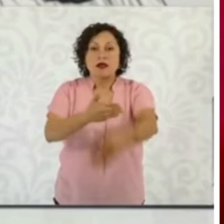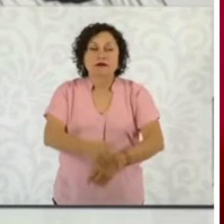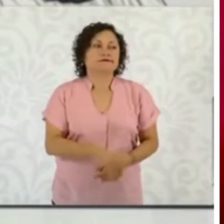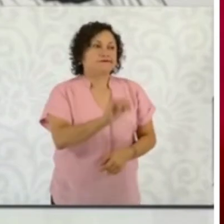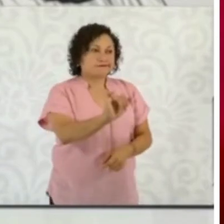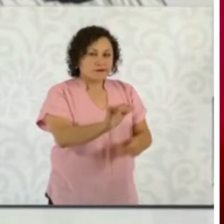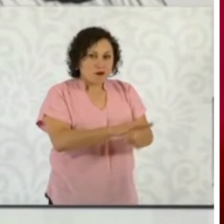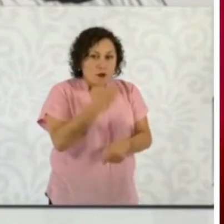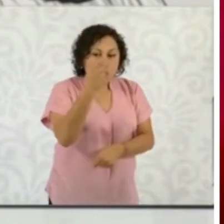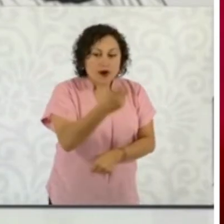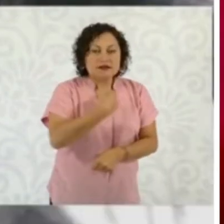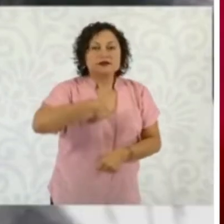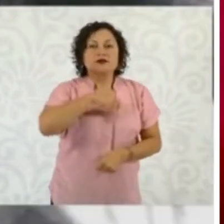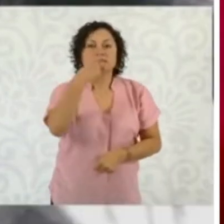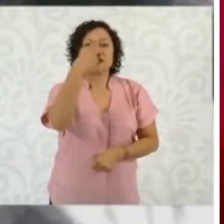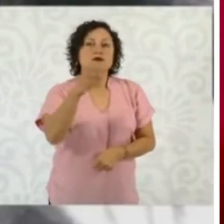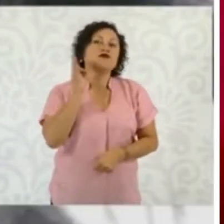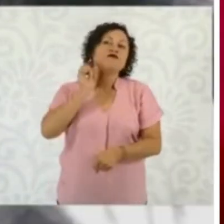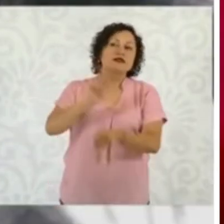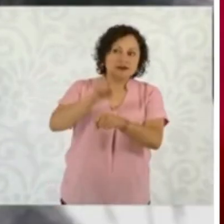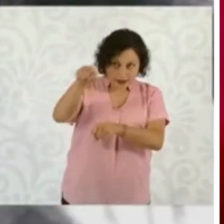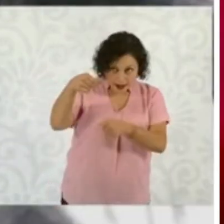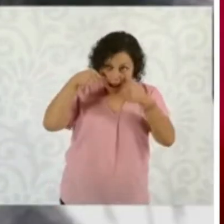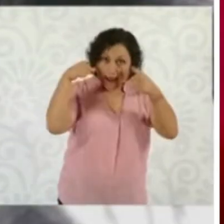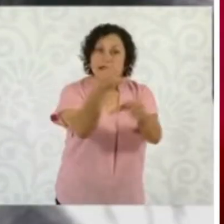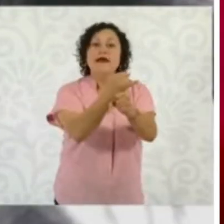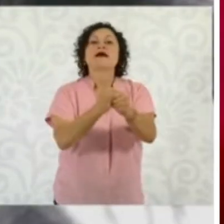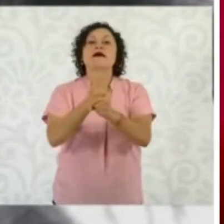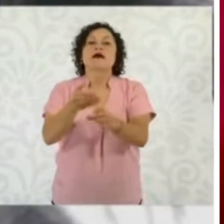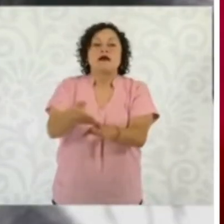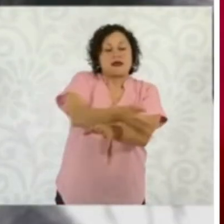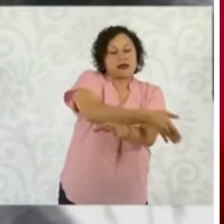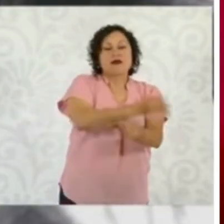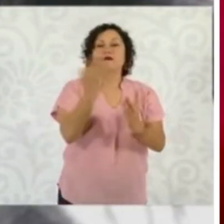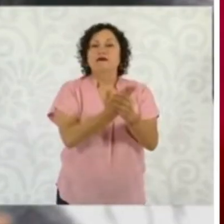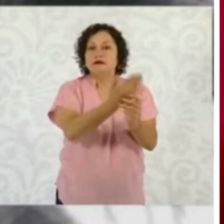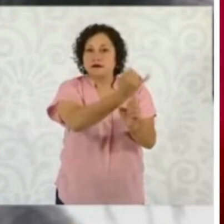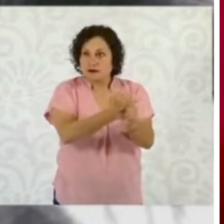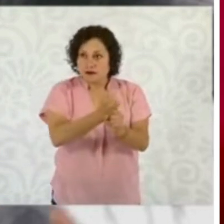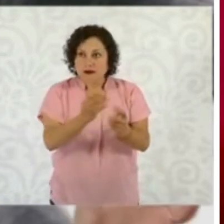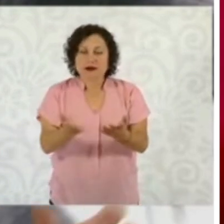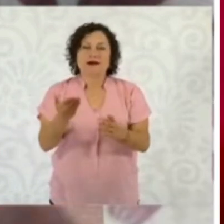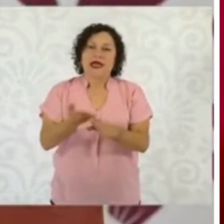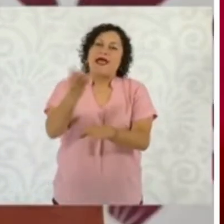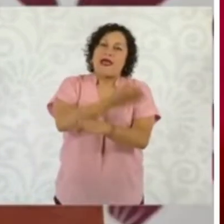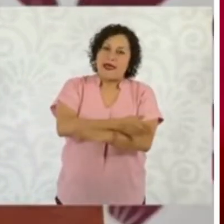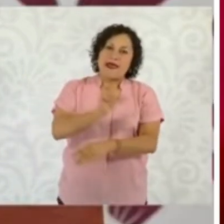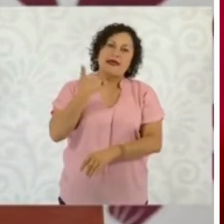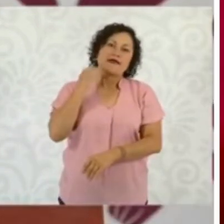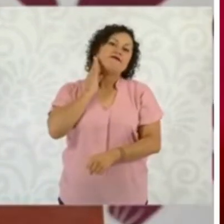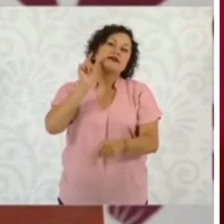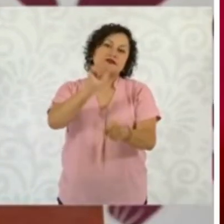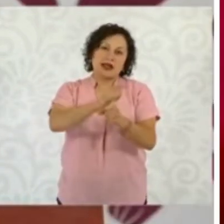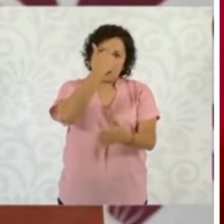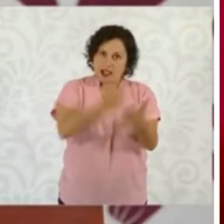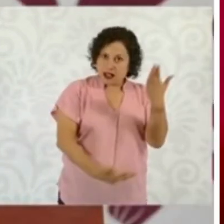que el fiscal investigue y tiene que hablar con la víctima, tiene que ver cómo se integró la carpeta. Entonces ya no es el otro fiscal, que era un delincuente,